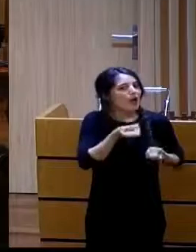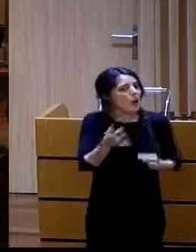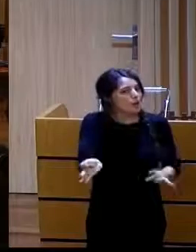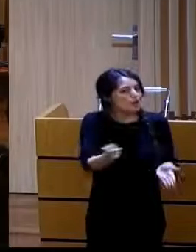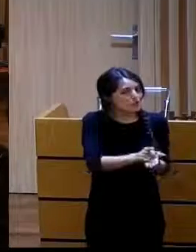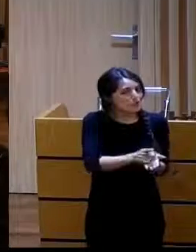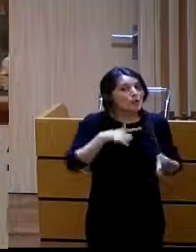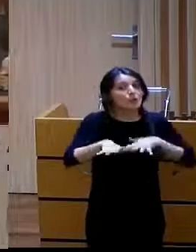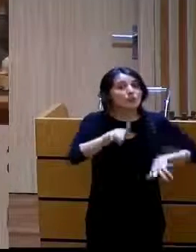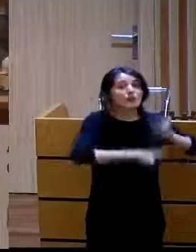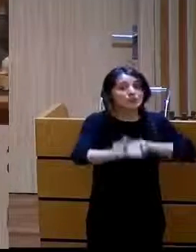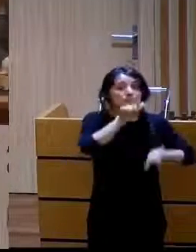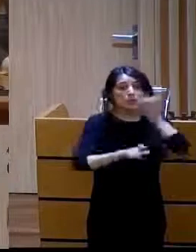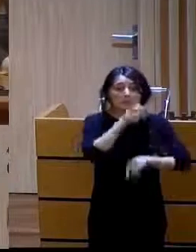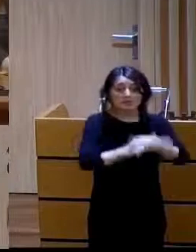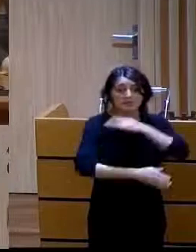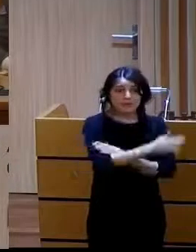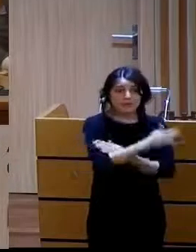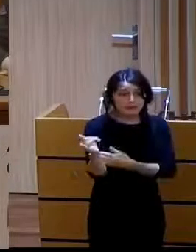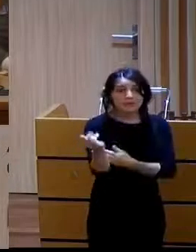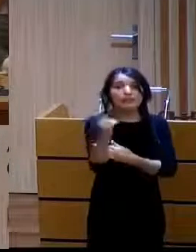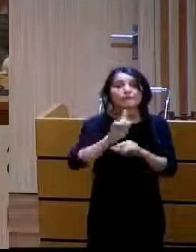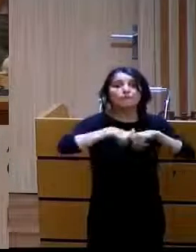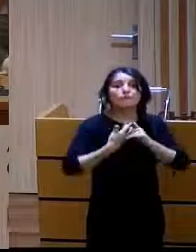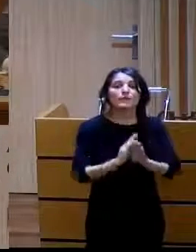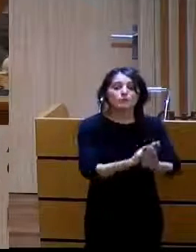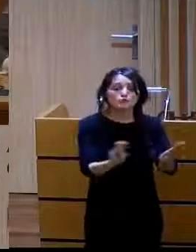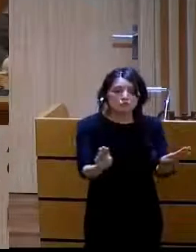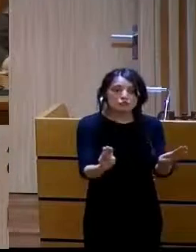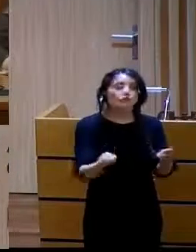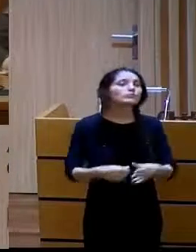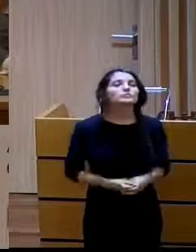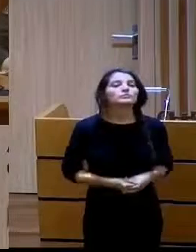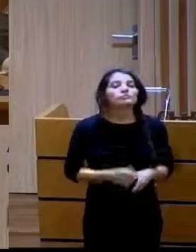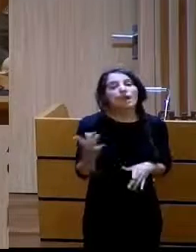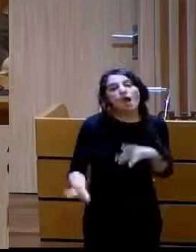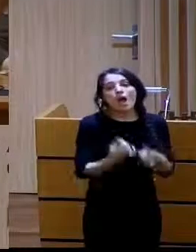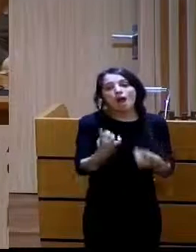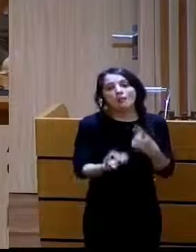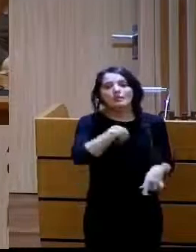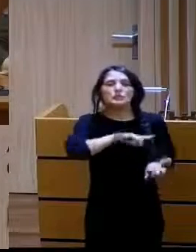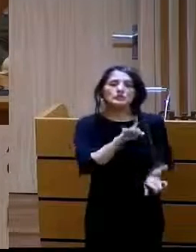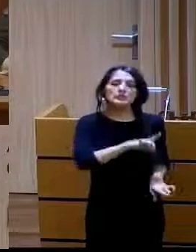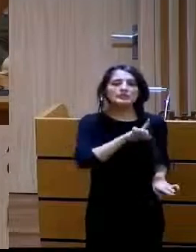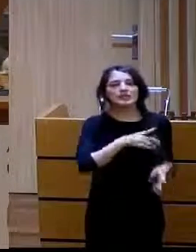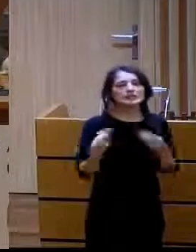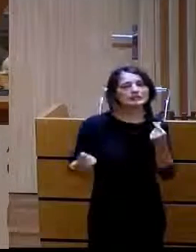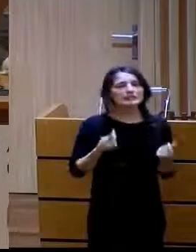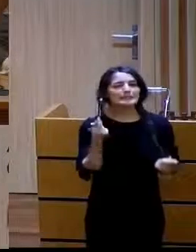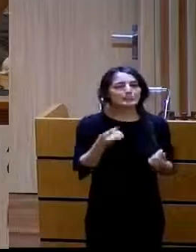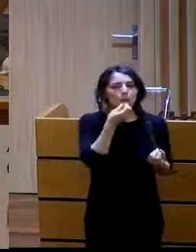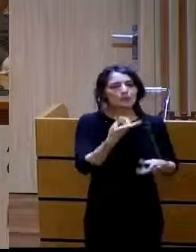con discapacidad y sus familias, a veces tenemos una sensación ingrata de que nuestra inclusión, nuestros derechos,